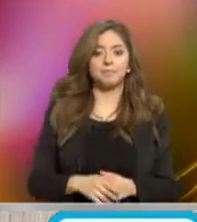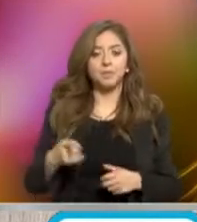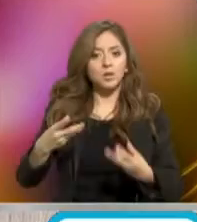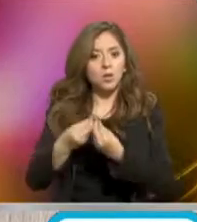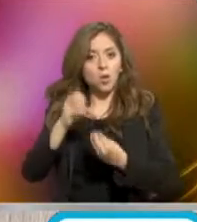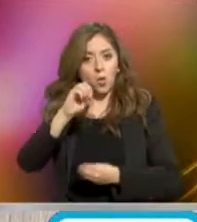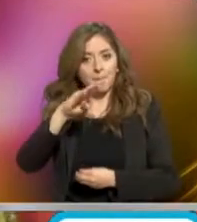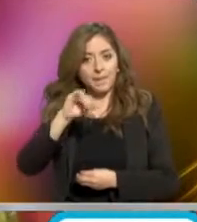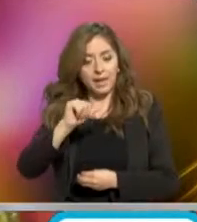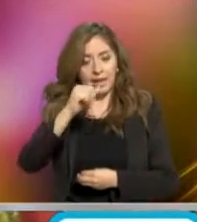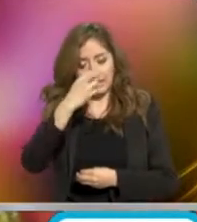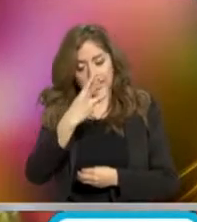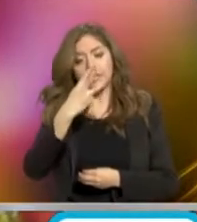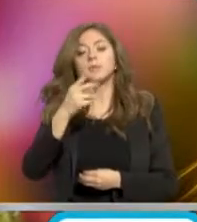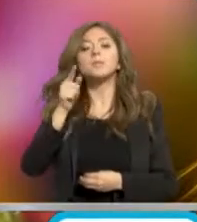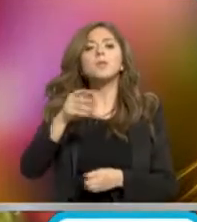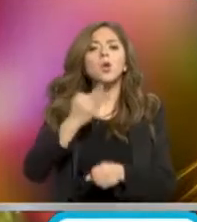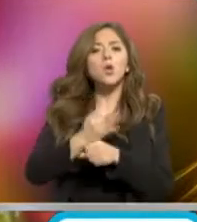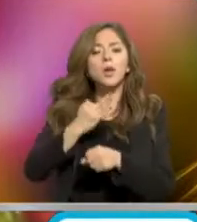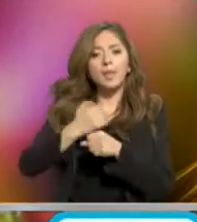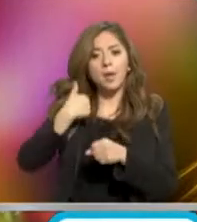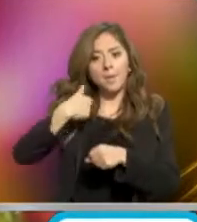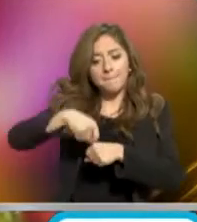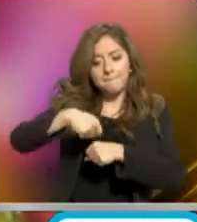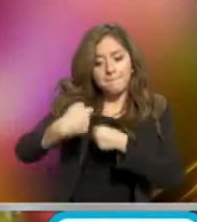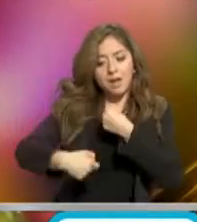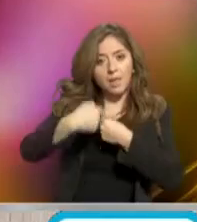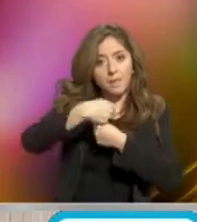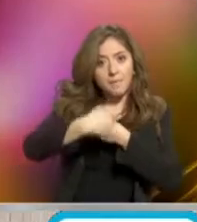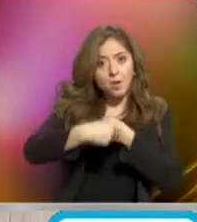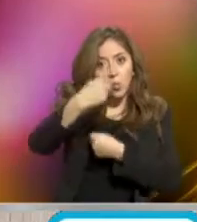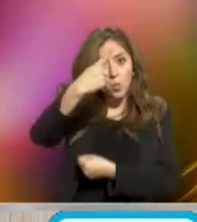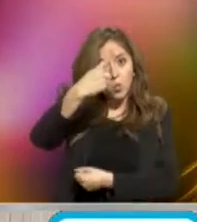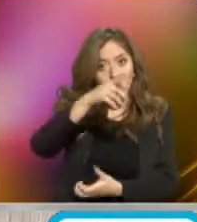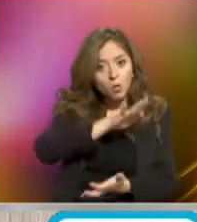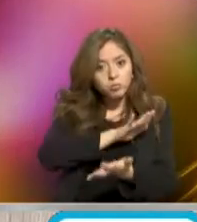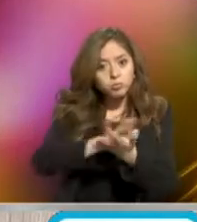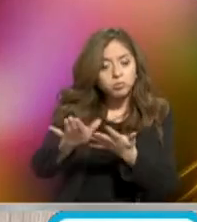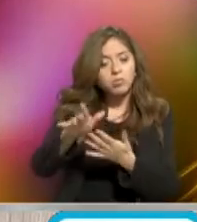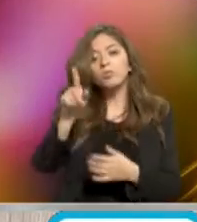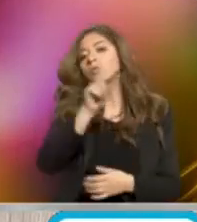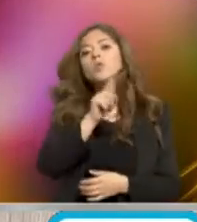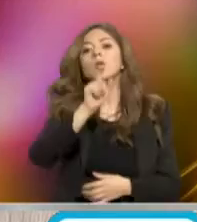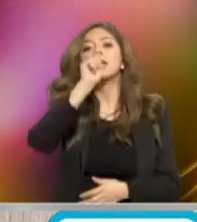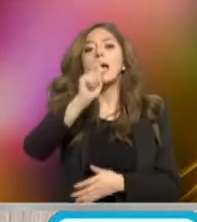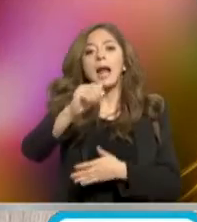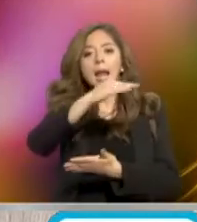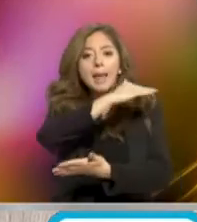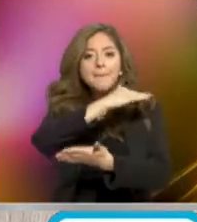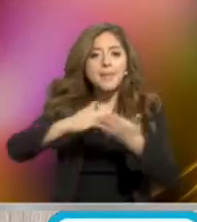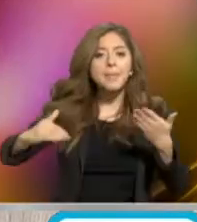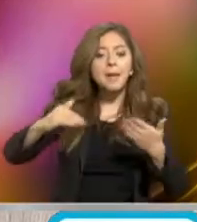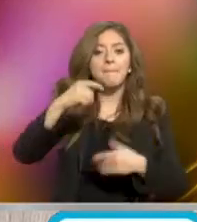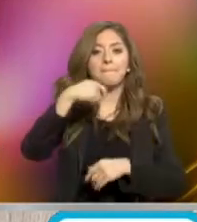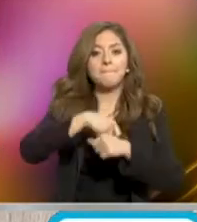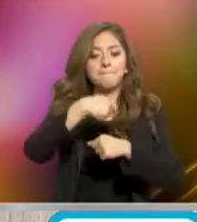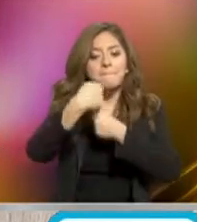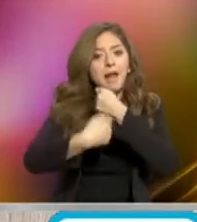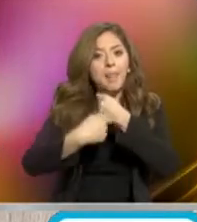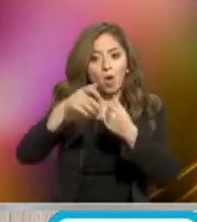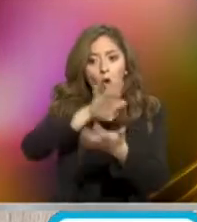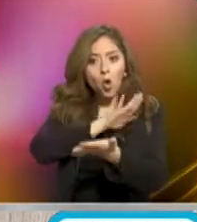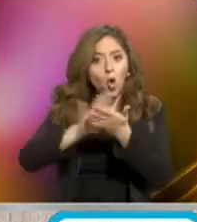plátano? Porque te digo, yo cometo el No. error de comerme uno. La porción ideal es medio plátano. Ah, medio, perfecto. Entonces